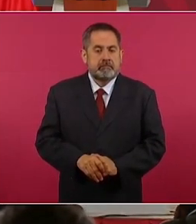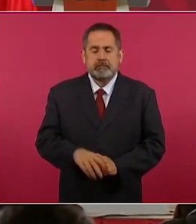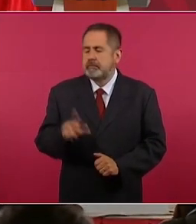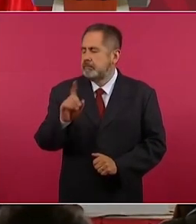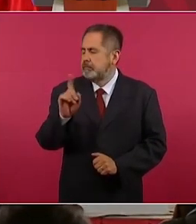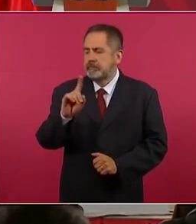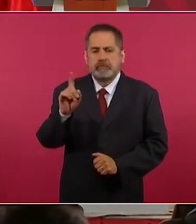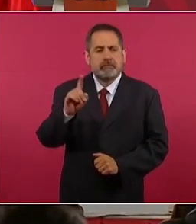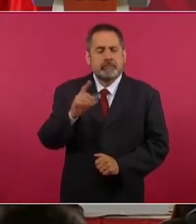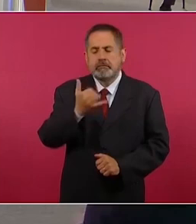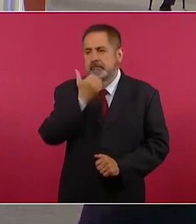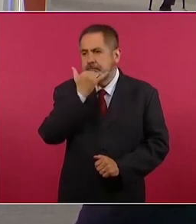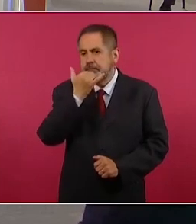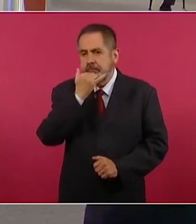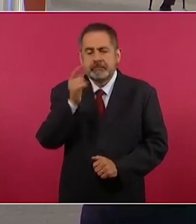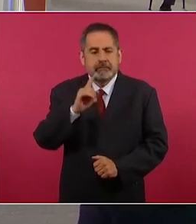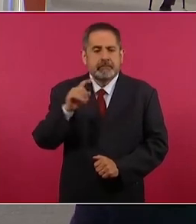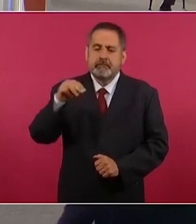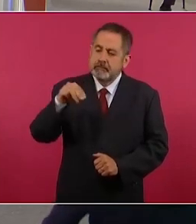Modelo, perdón.